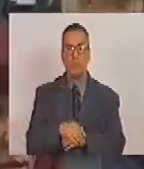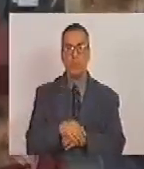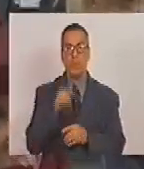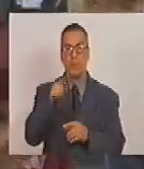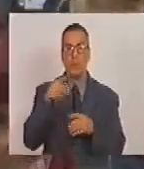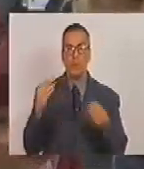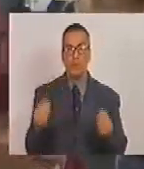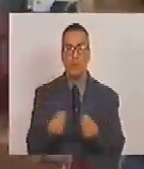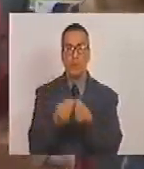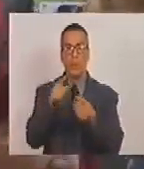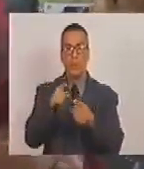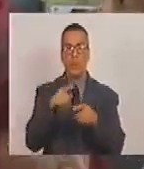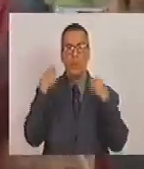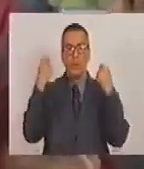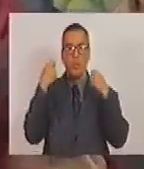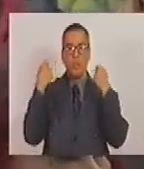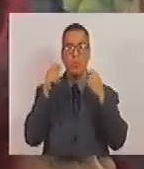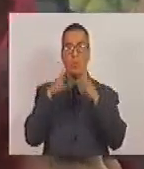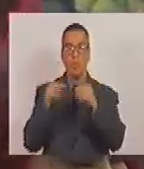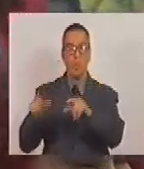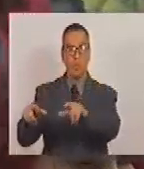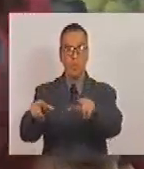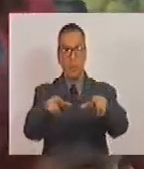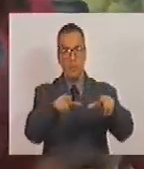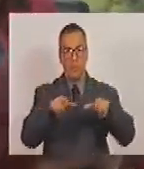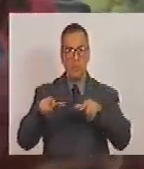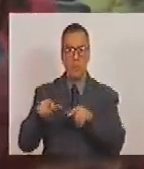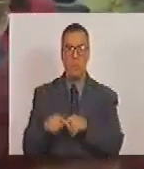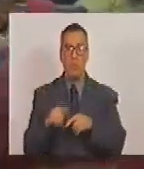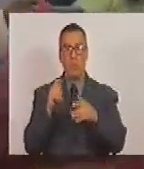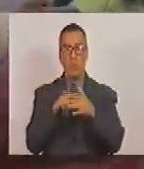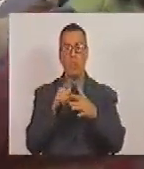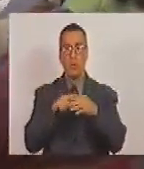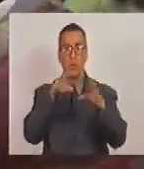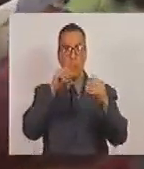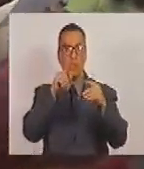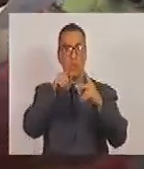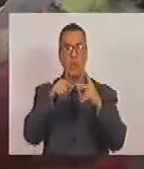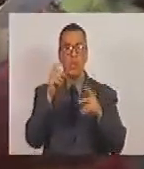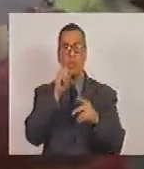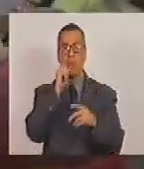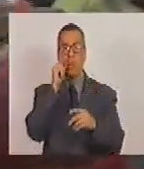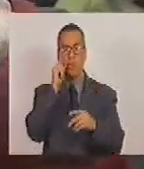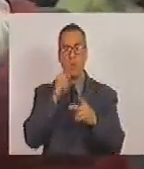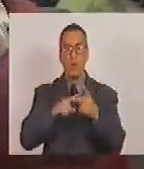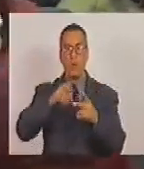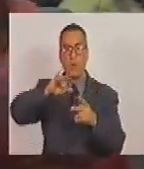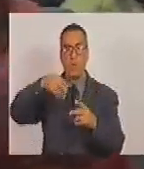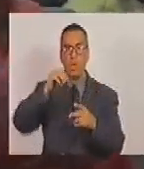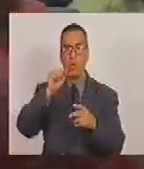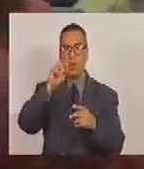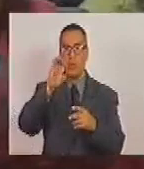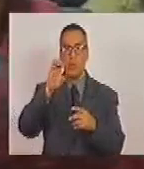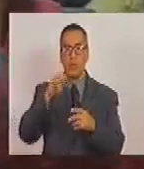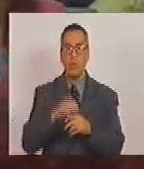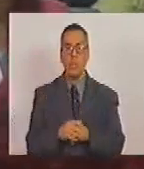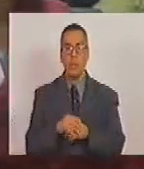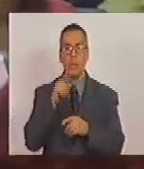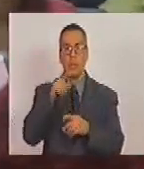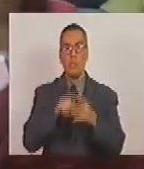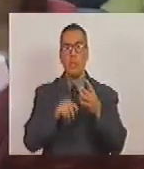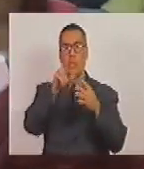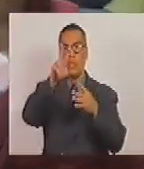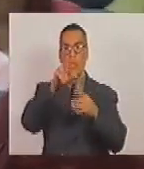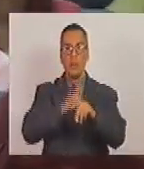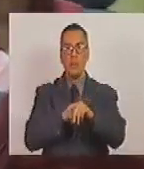estar aquí y celebrar este espacio. Tocarme y hablar de un hombre como José Vicente Rangel en